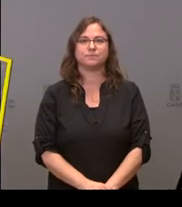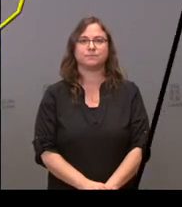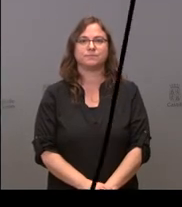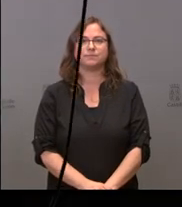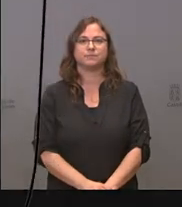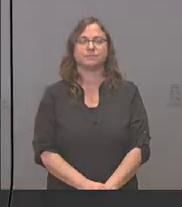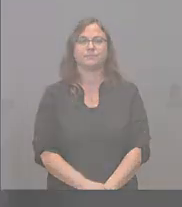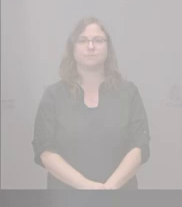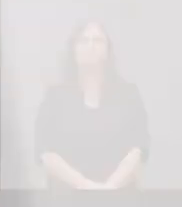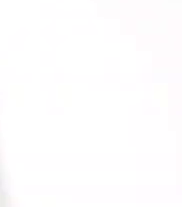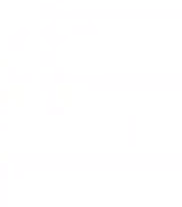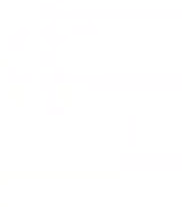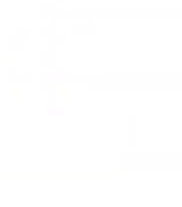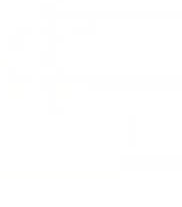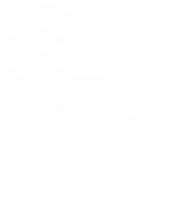Gracias.